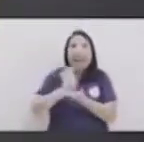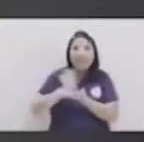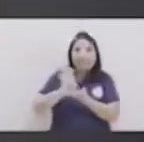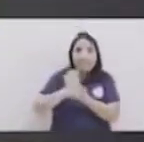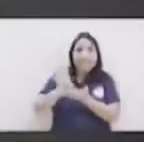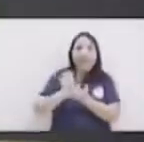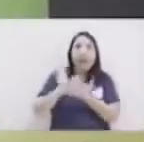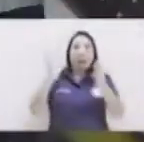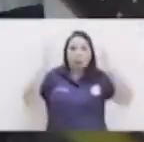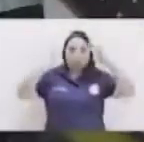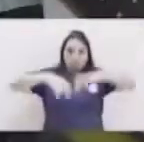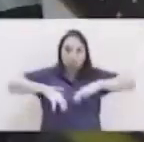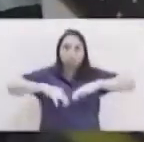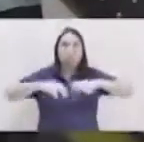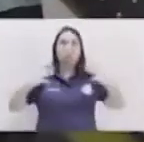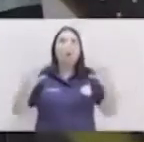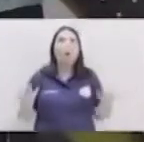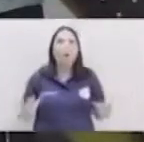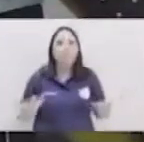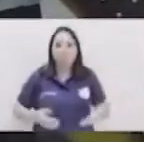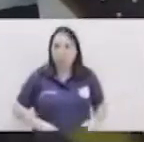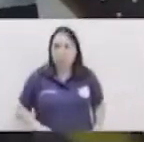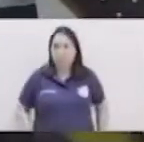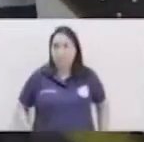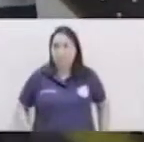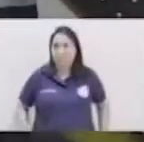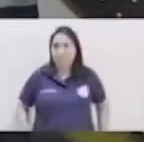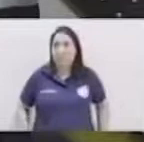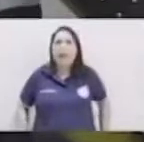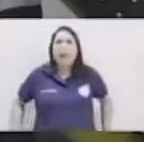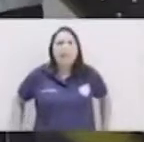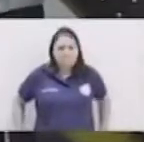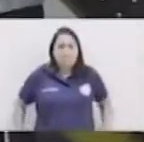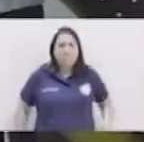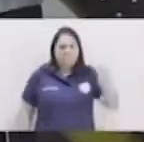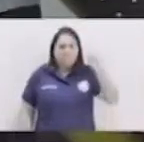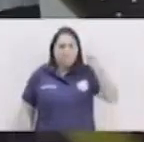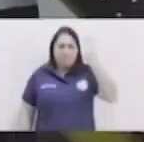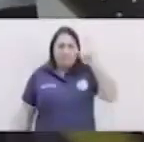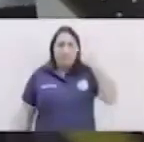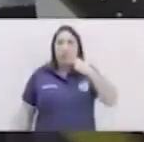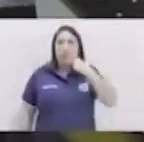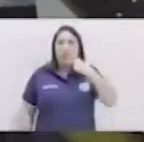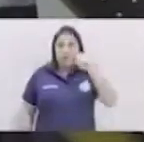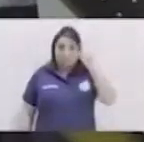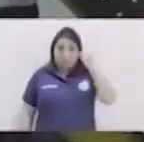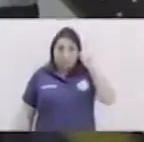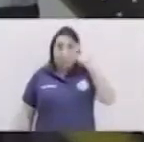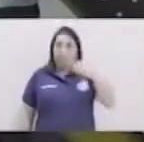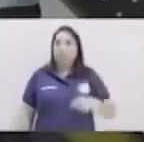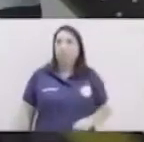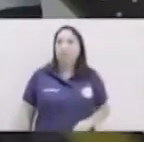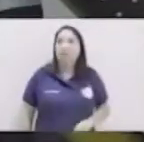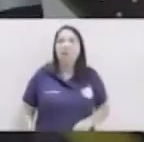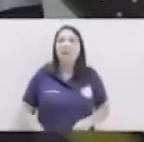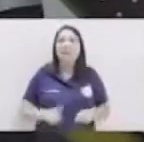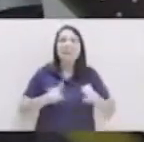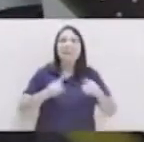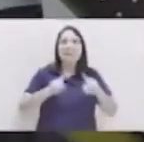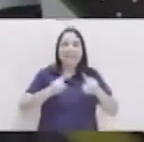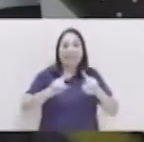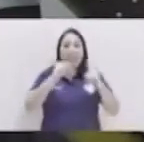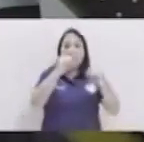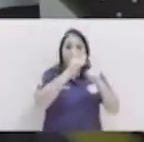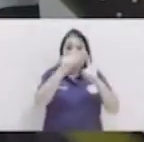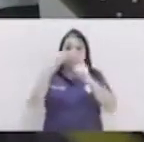un desastre o a desastres. ¿Sí? ¿Verdad? Pero de primero tenemos que tener en mente cuál es la diferencia